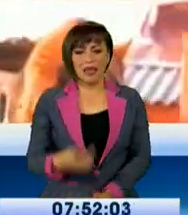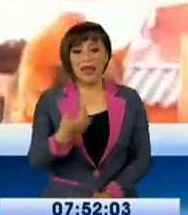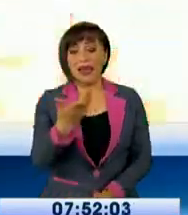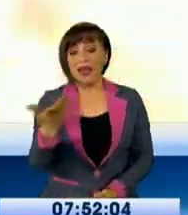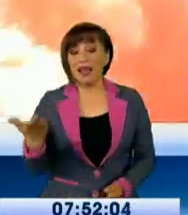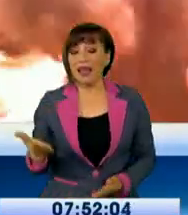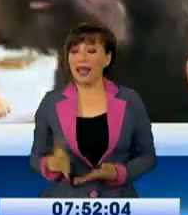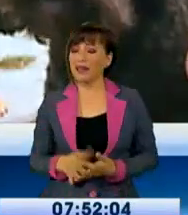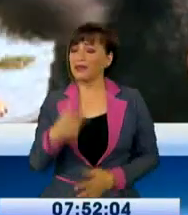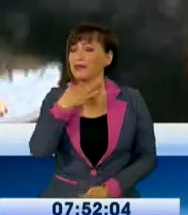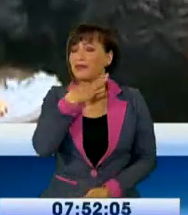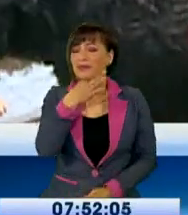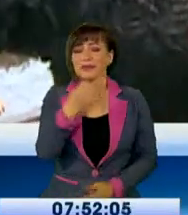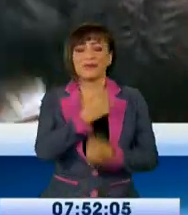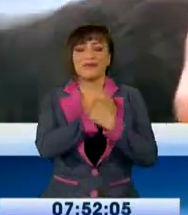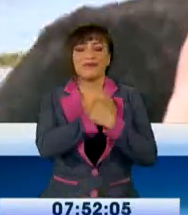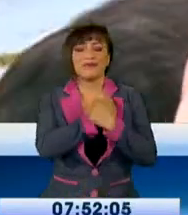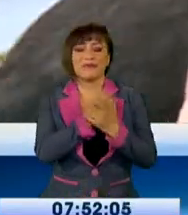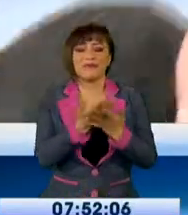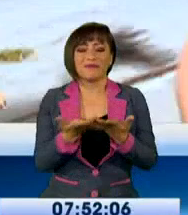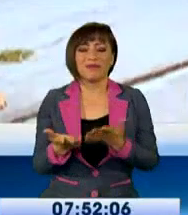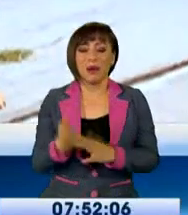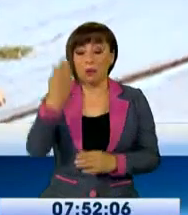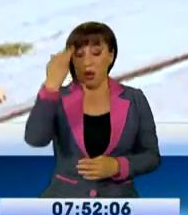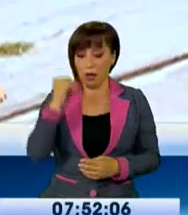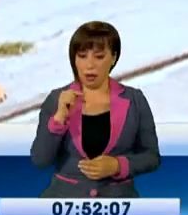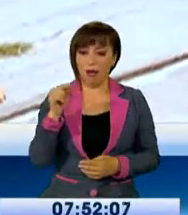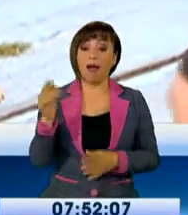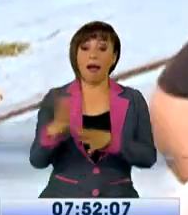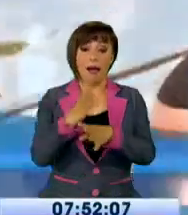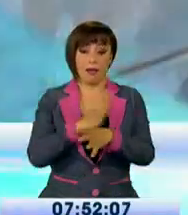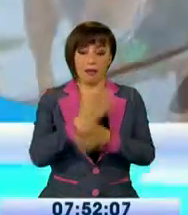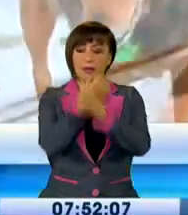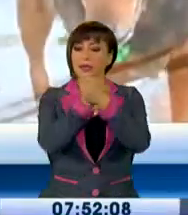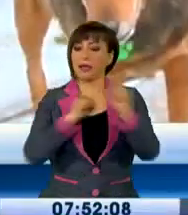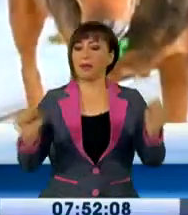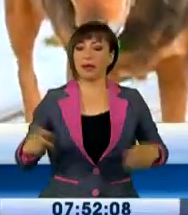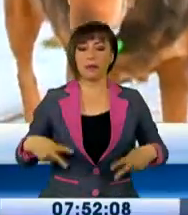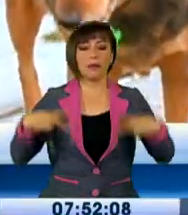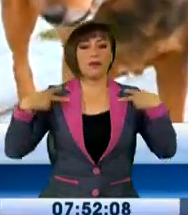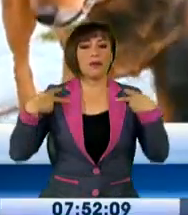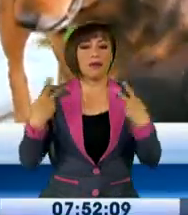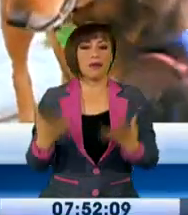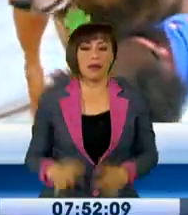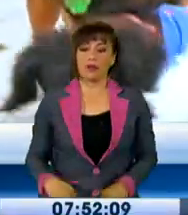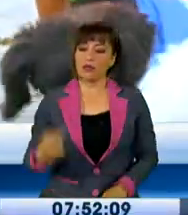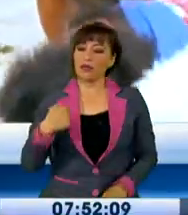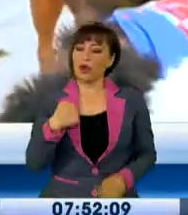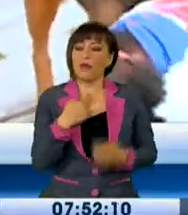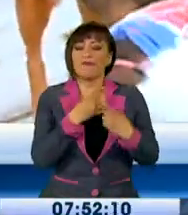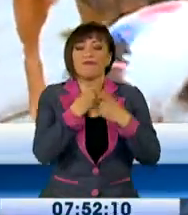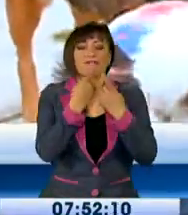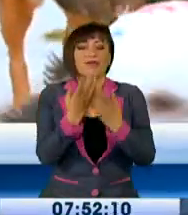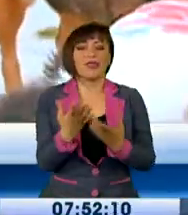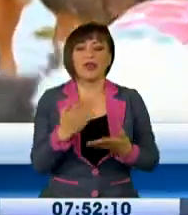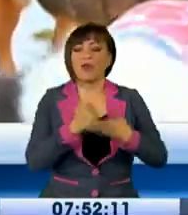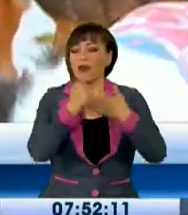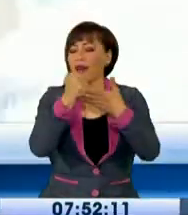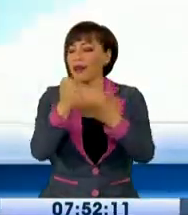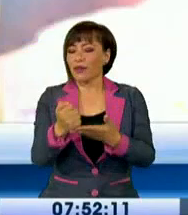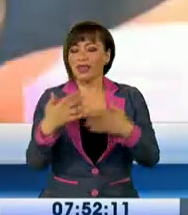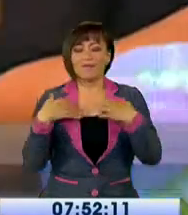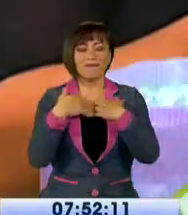mucho. Porque ellos me han salvado la vida. Por eso me he dedicado a ellos, porque ellos me han salvado